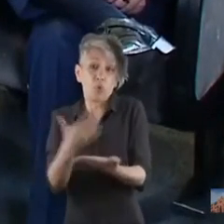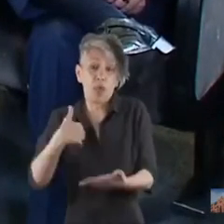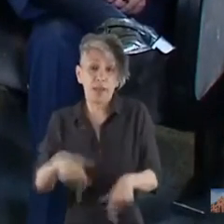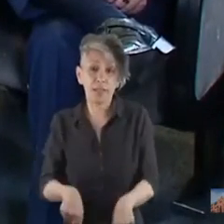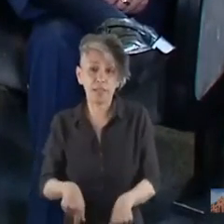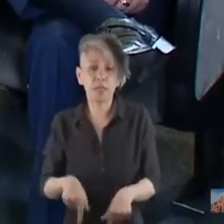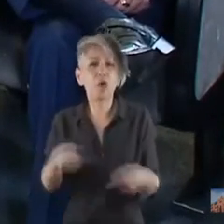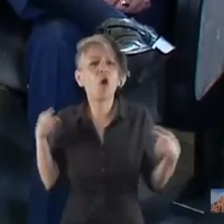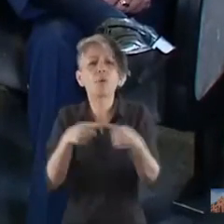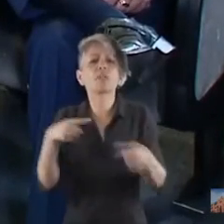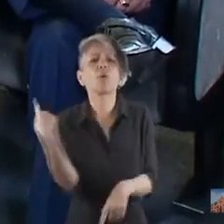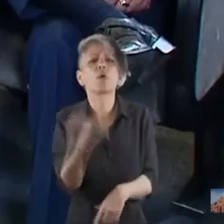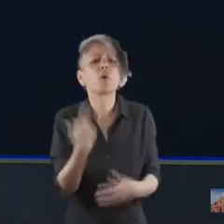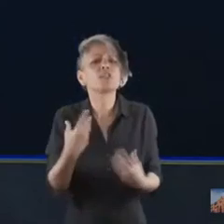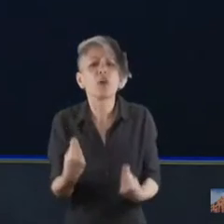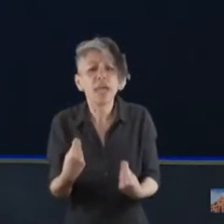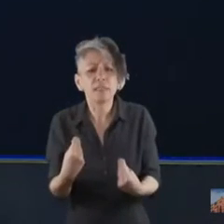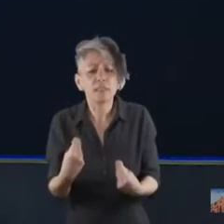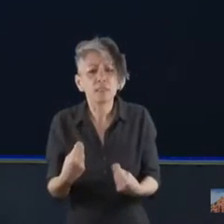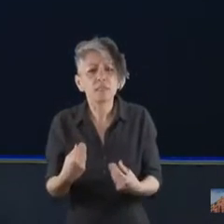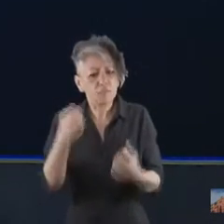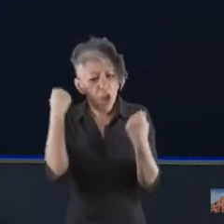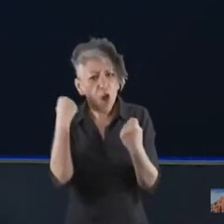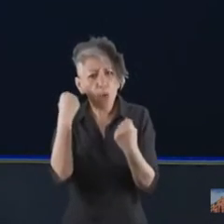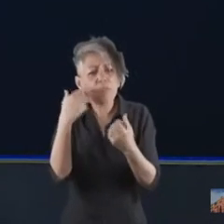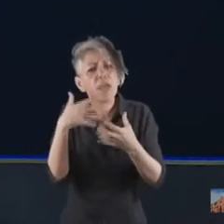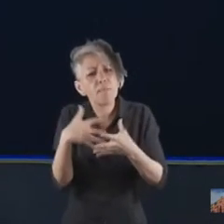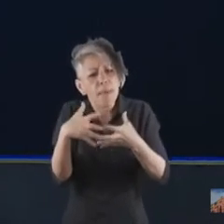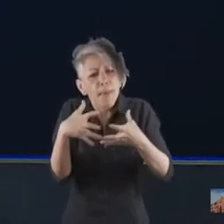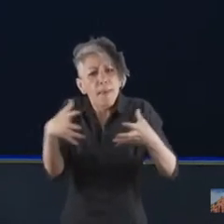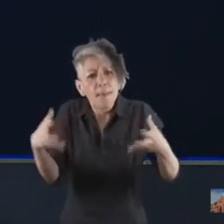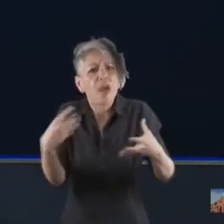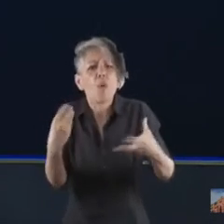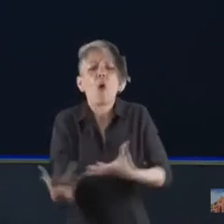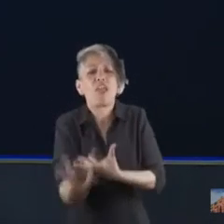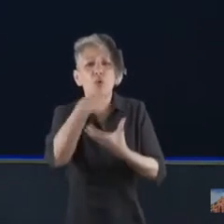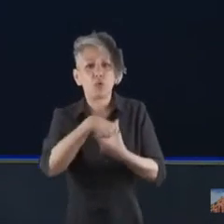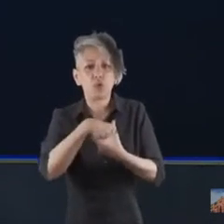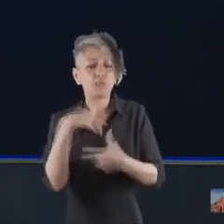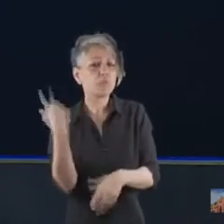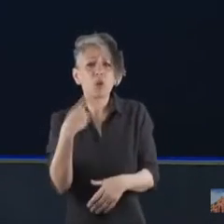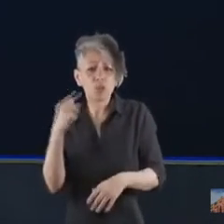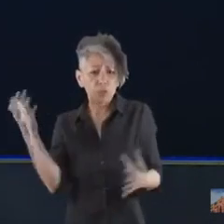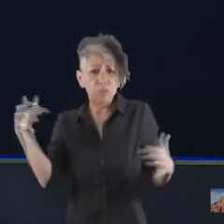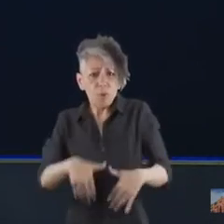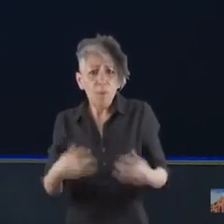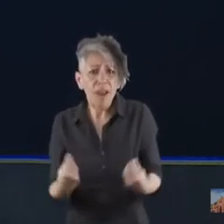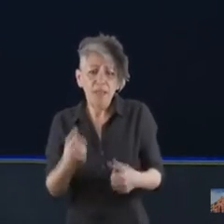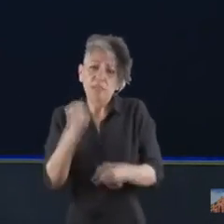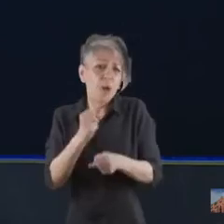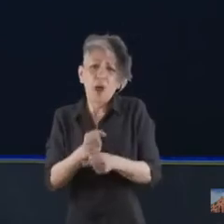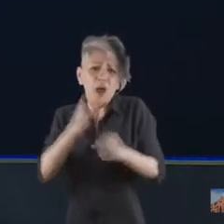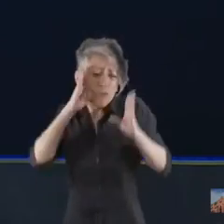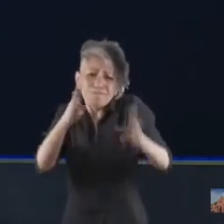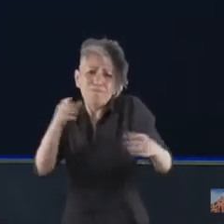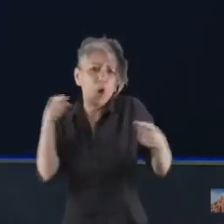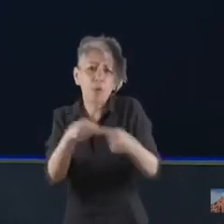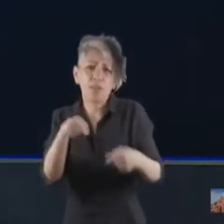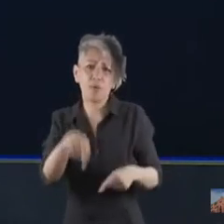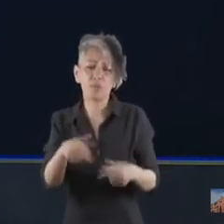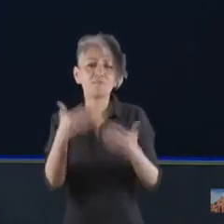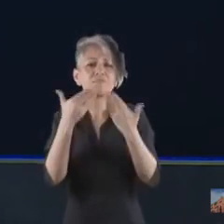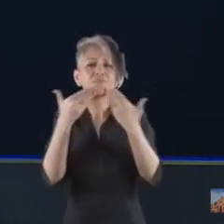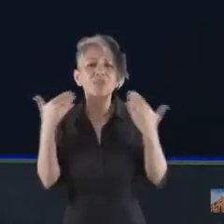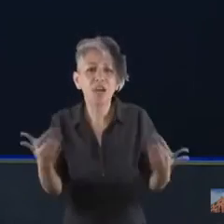objetivo es crecer con inclusión y vinimos a trabajar para eso muchísimas gracias y quedó a disposición